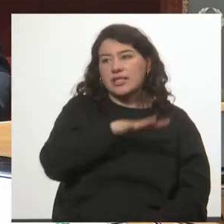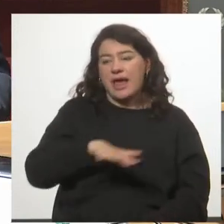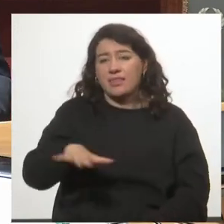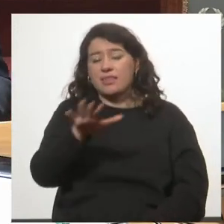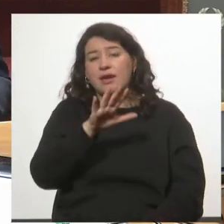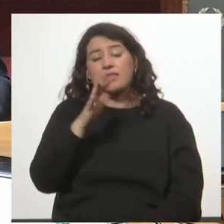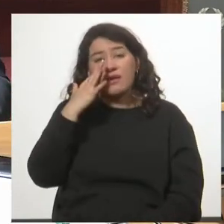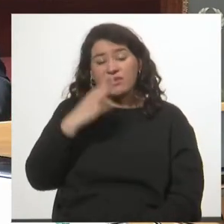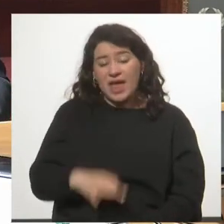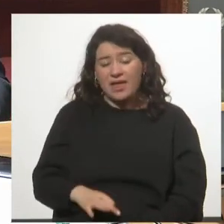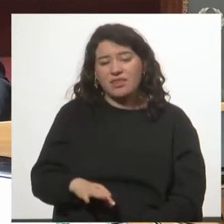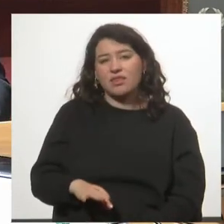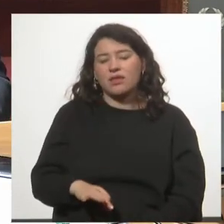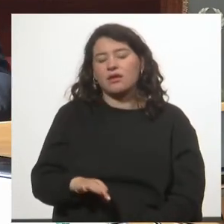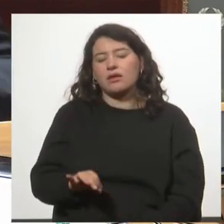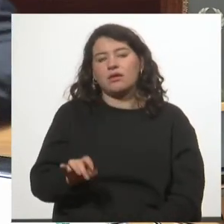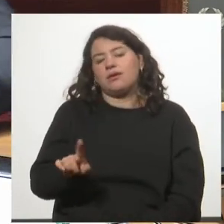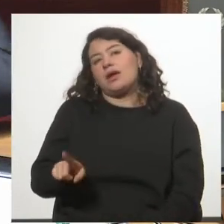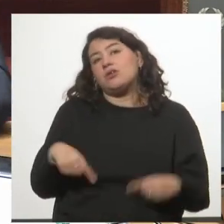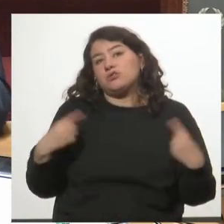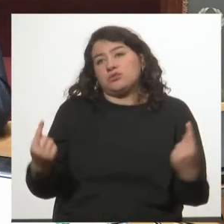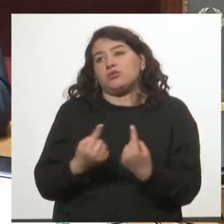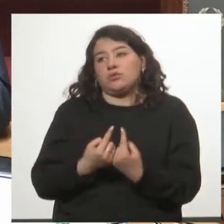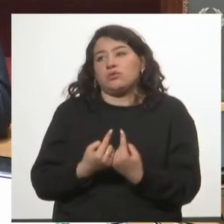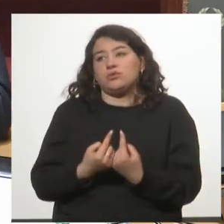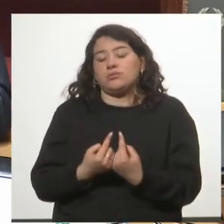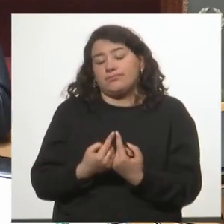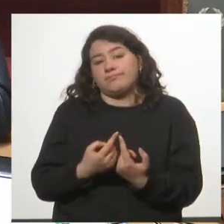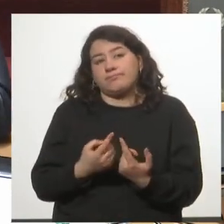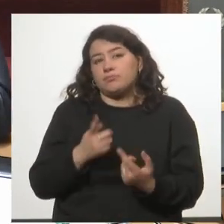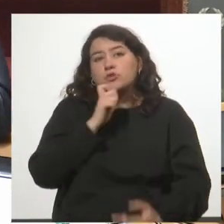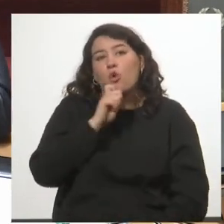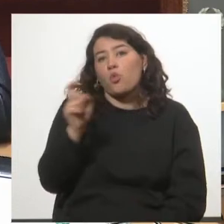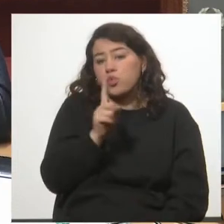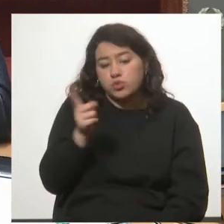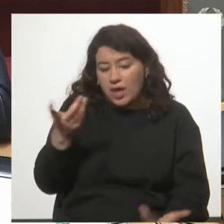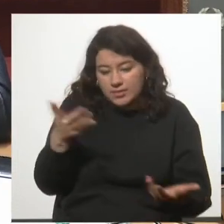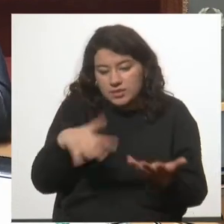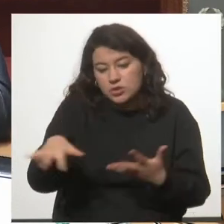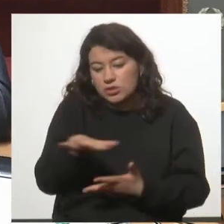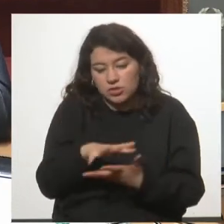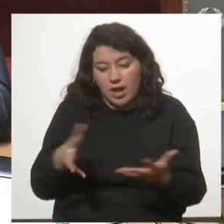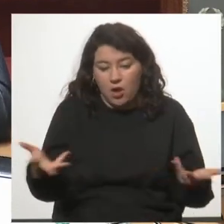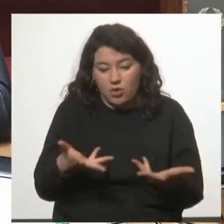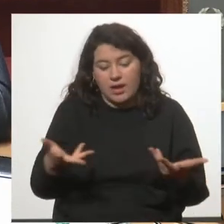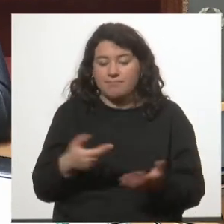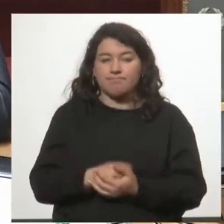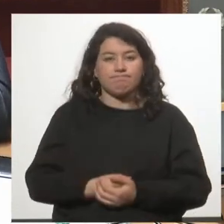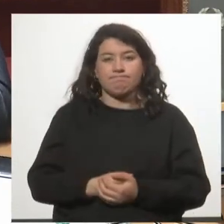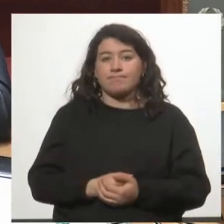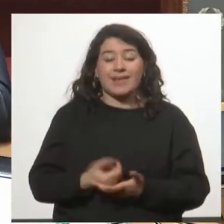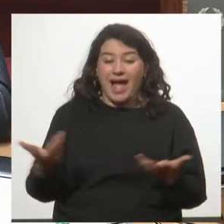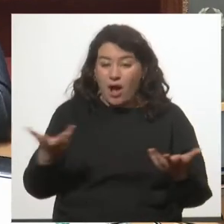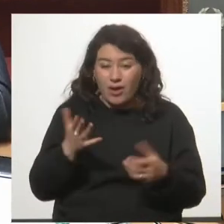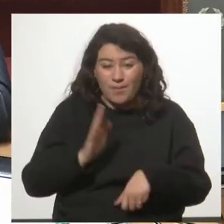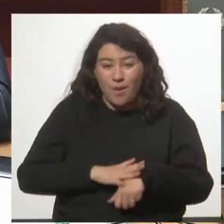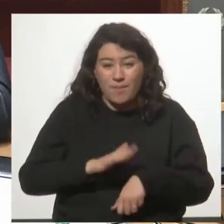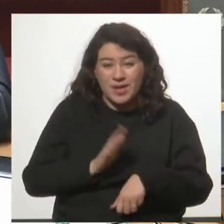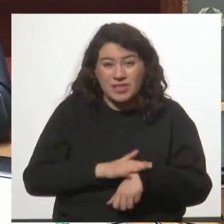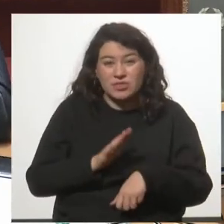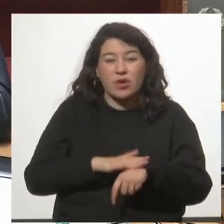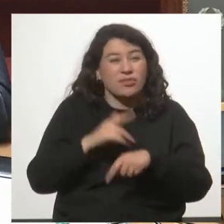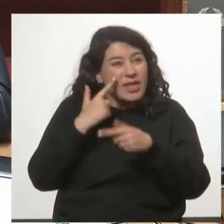y realmente son las cosas que a nosotros nos indignan que está ocurriendo acá que en este momento en donde la